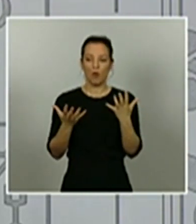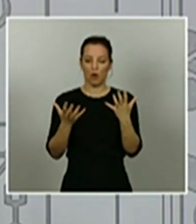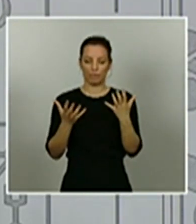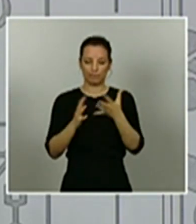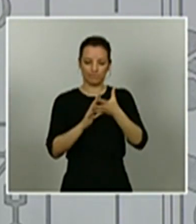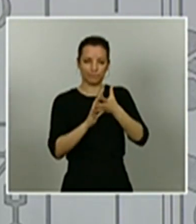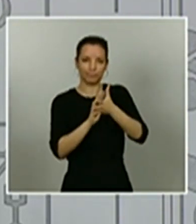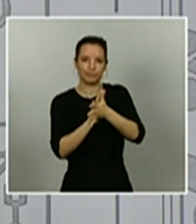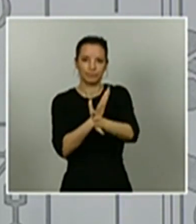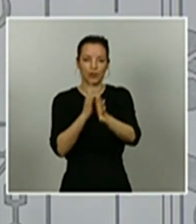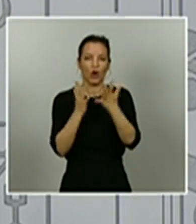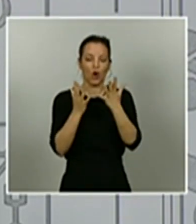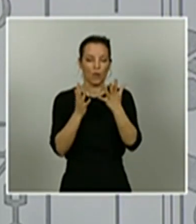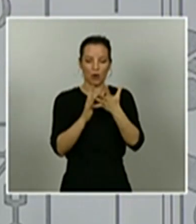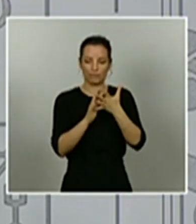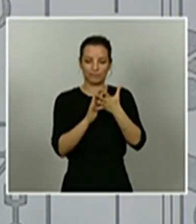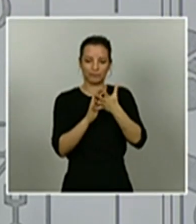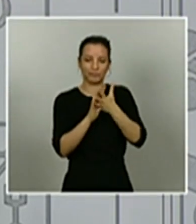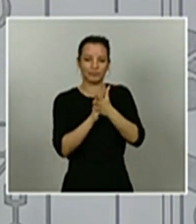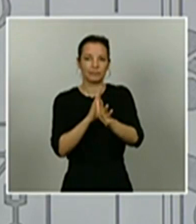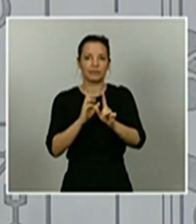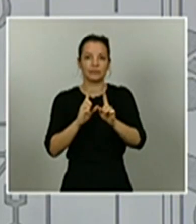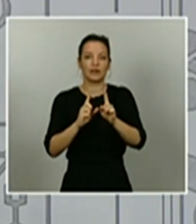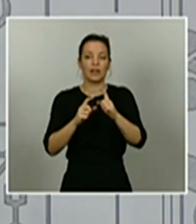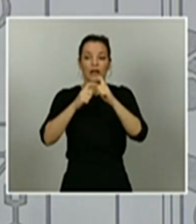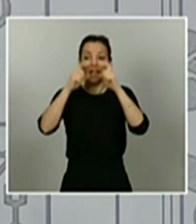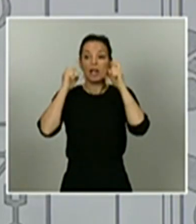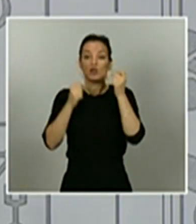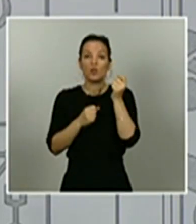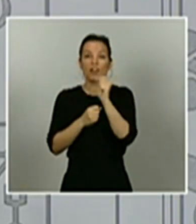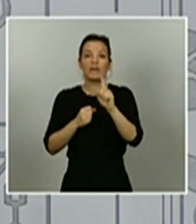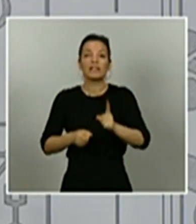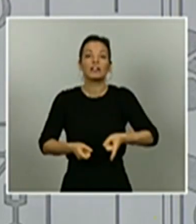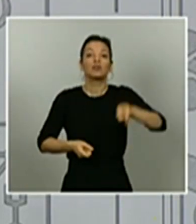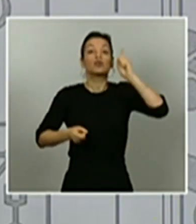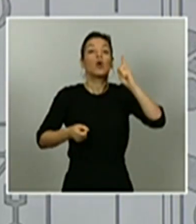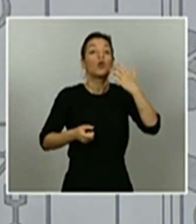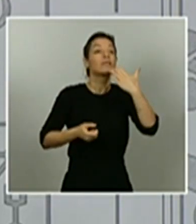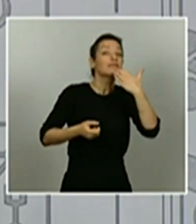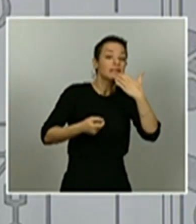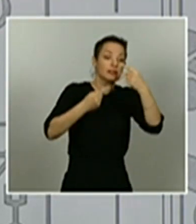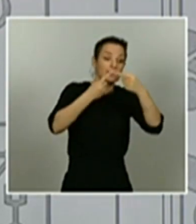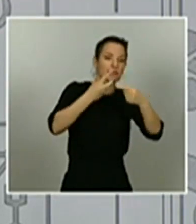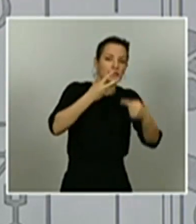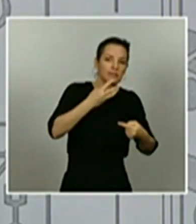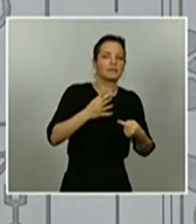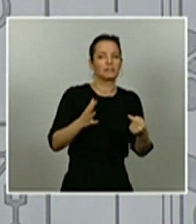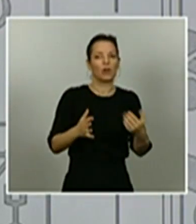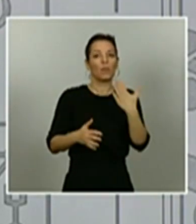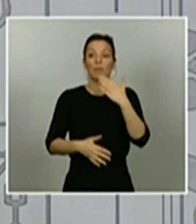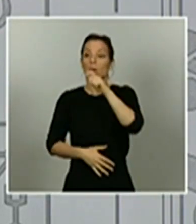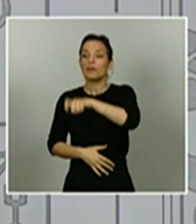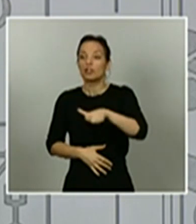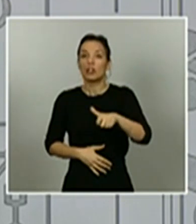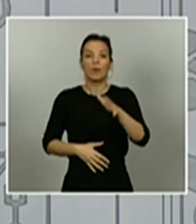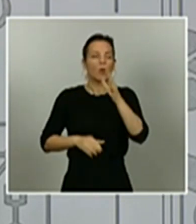explicitan las excepciones de uso o las personas que tengan, digamos, esa posibilidad de no utilizarla por sus condiciones